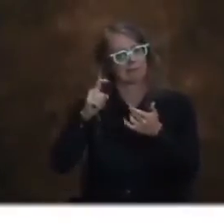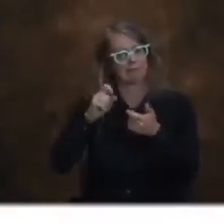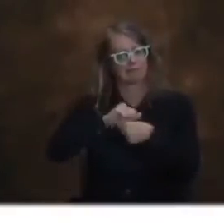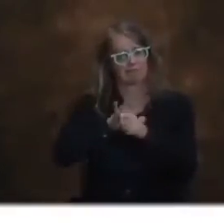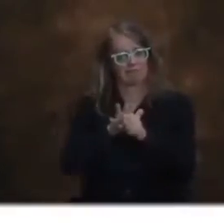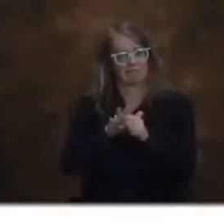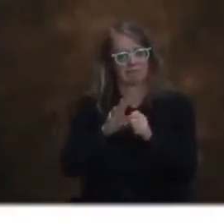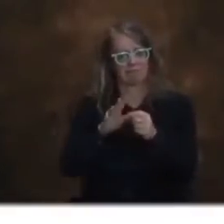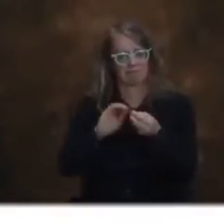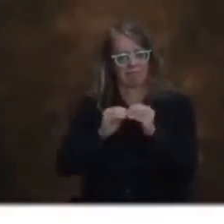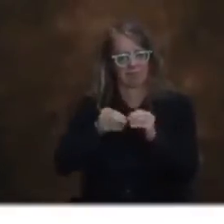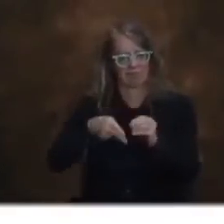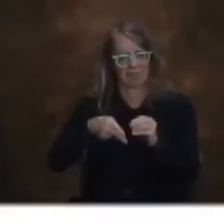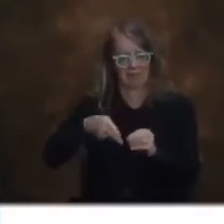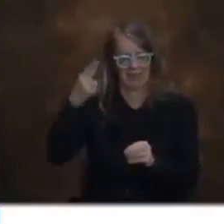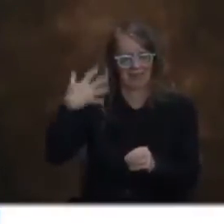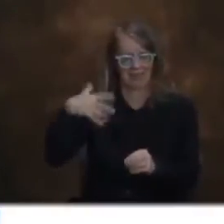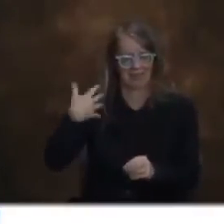momento